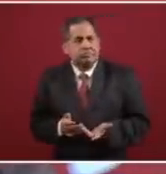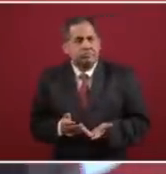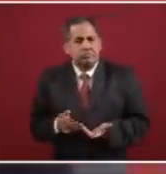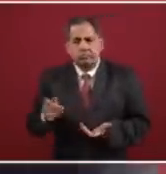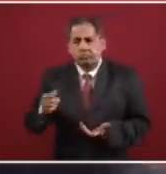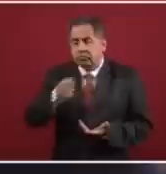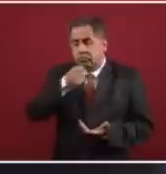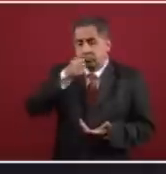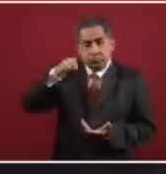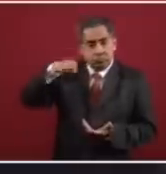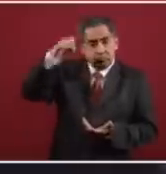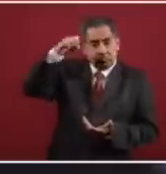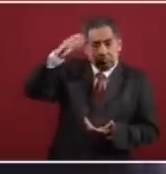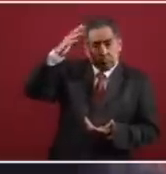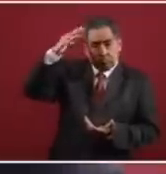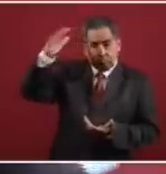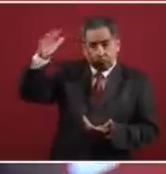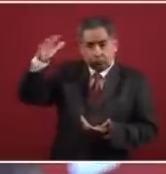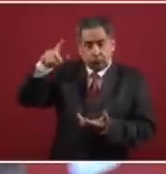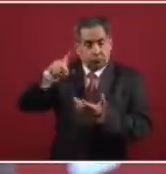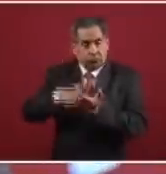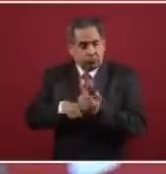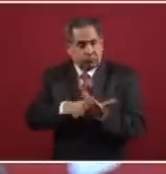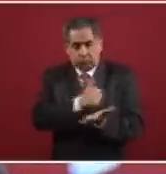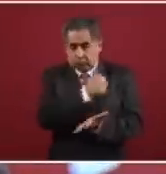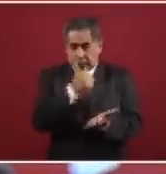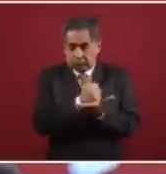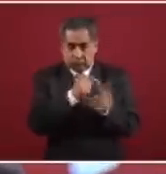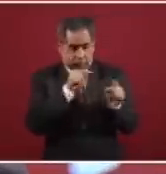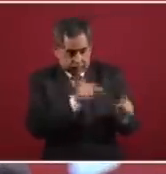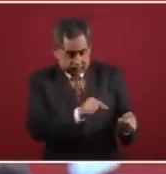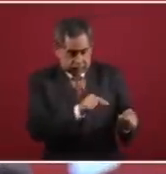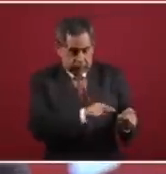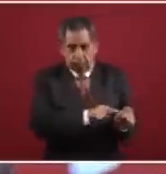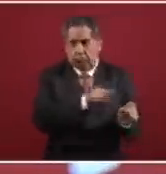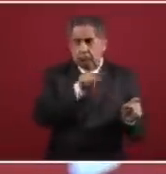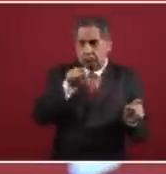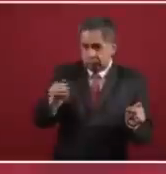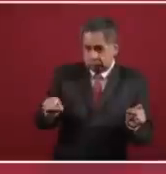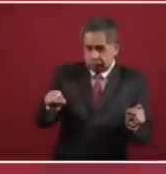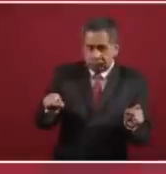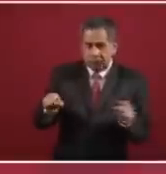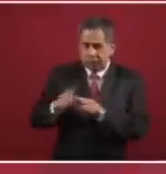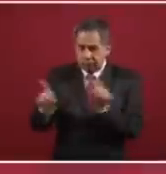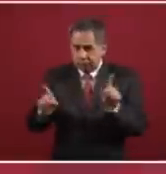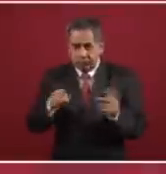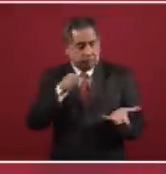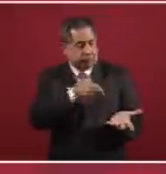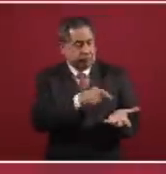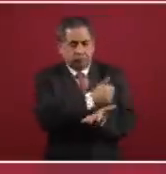un adulto mayor que vive en la ciudad, que tiene